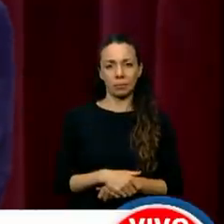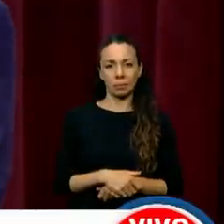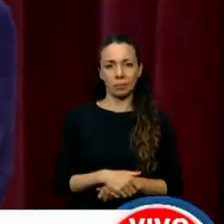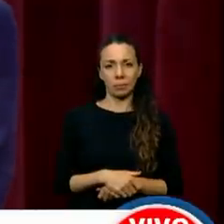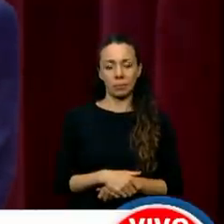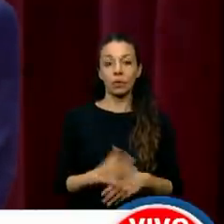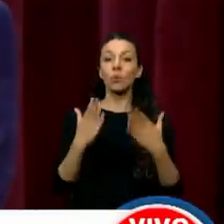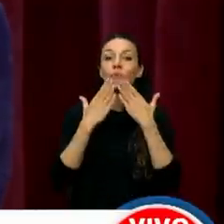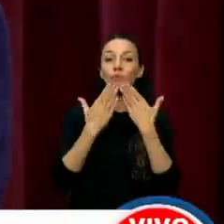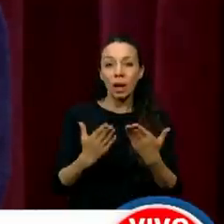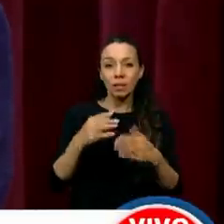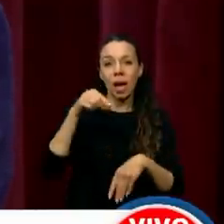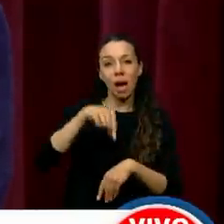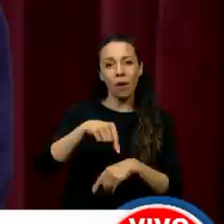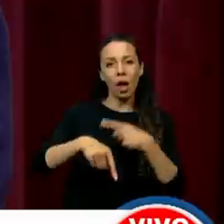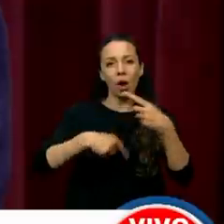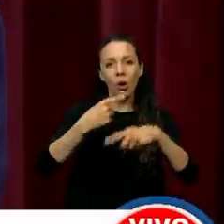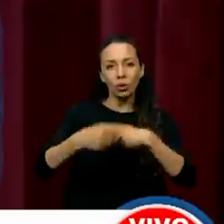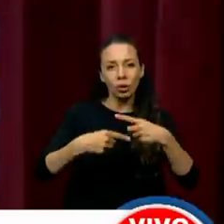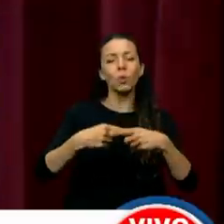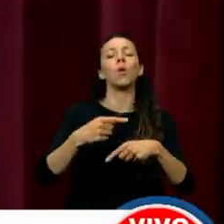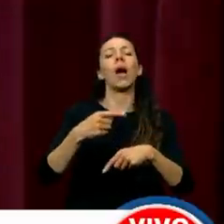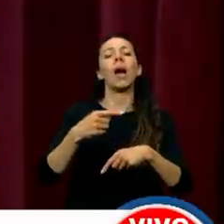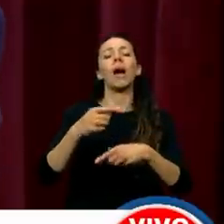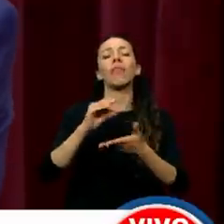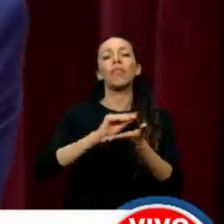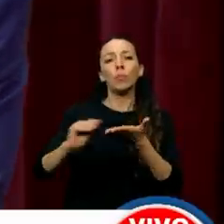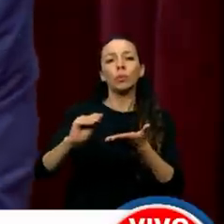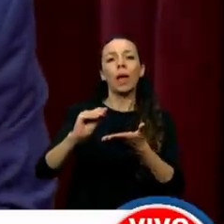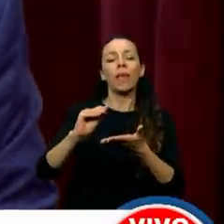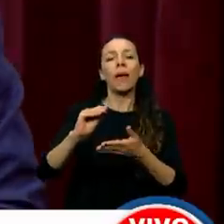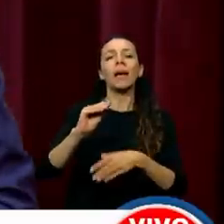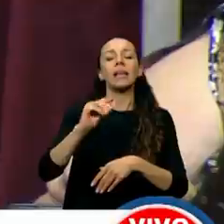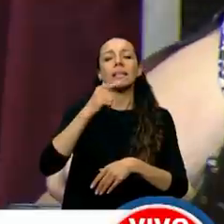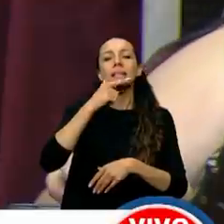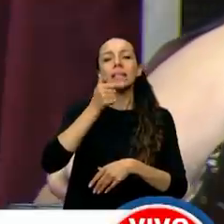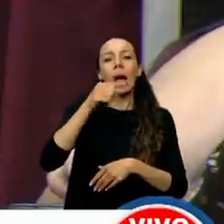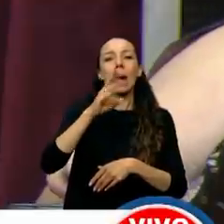continúa en el uso de la palabra la diputada por la ciudad de buenos aires es sabrina accésit